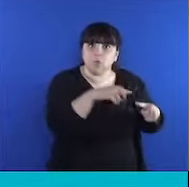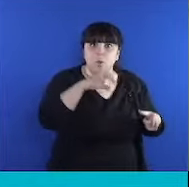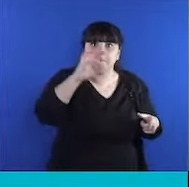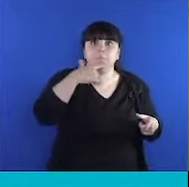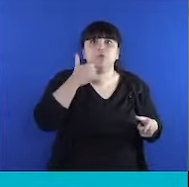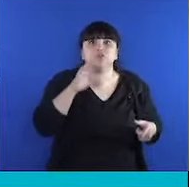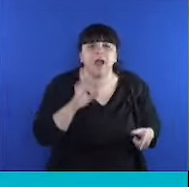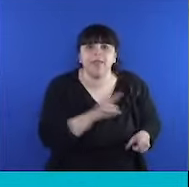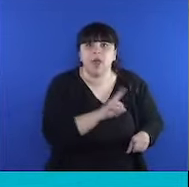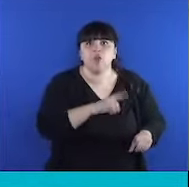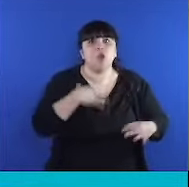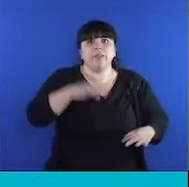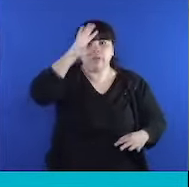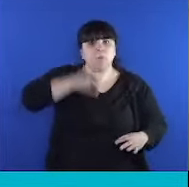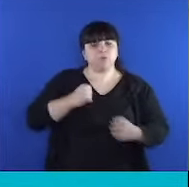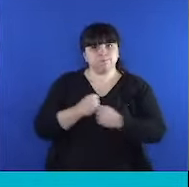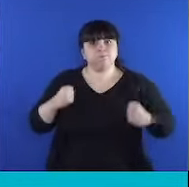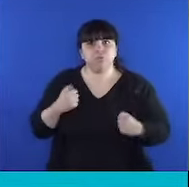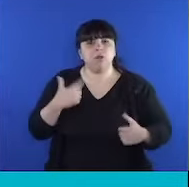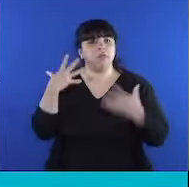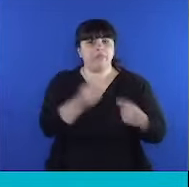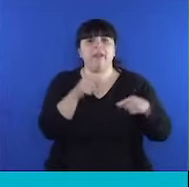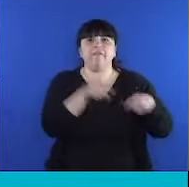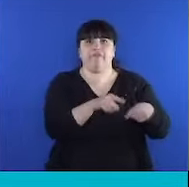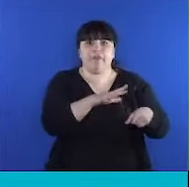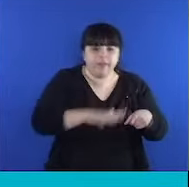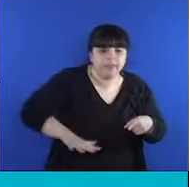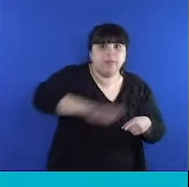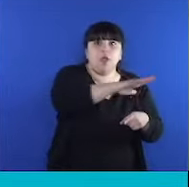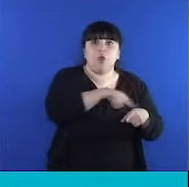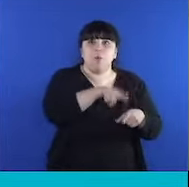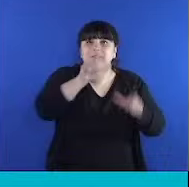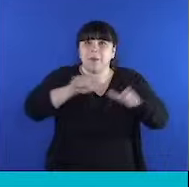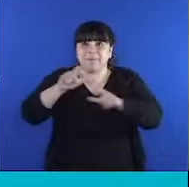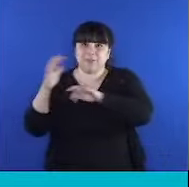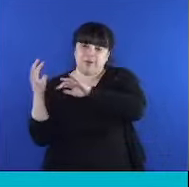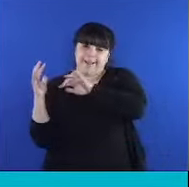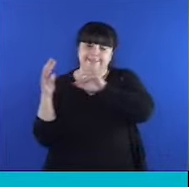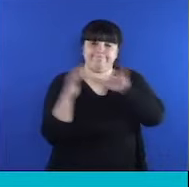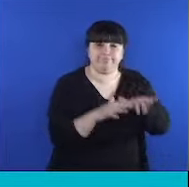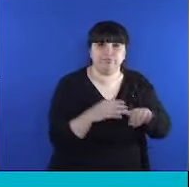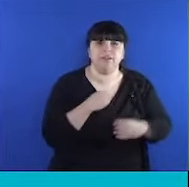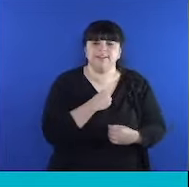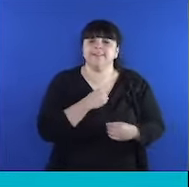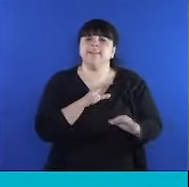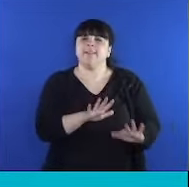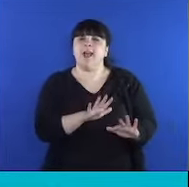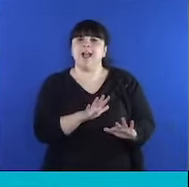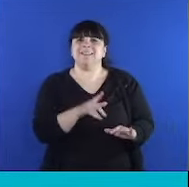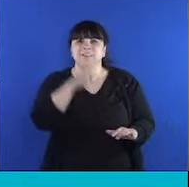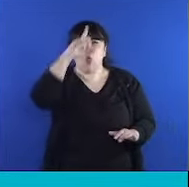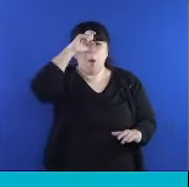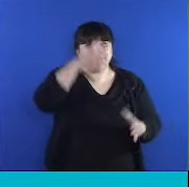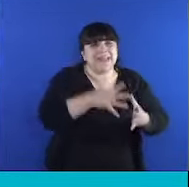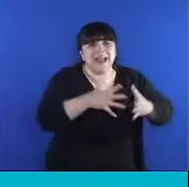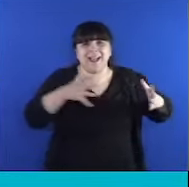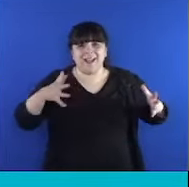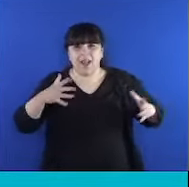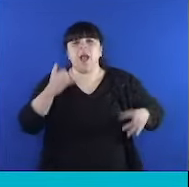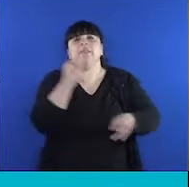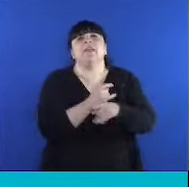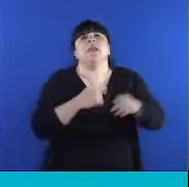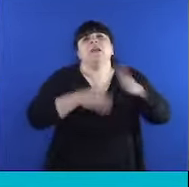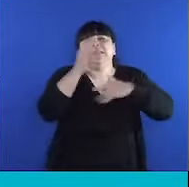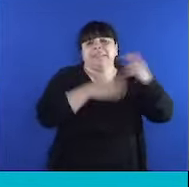en seco y defender, porque sabemos que toda la comunidad que se atiende ahí lo siente de esta manera, este enorme hospital que tiene problemas